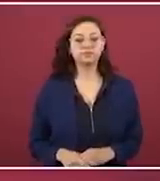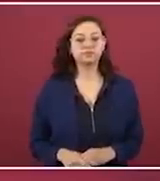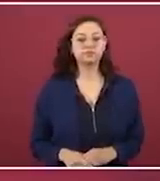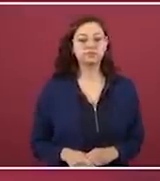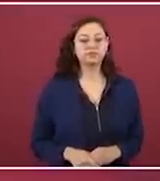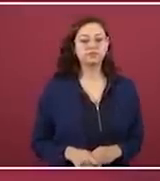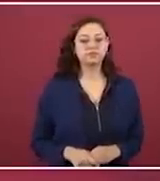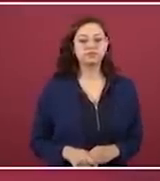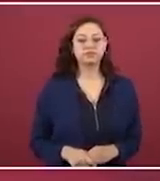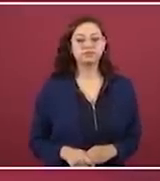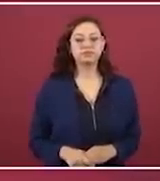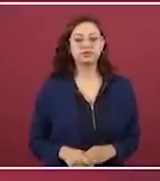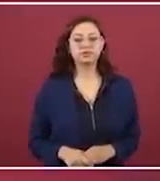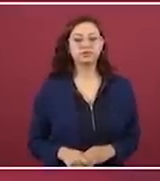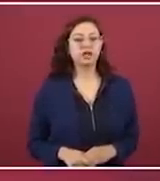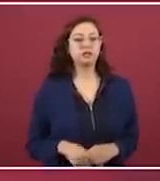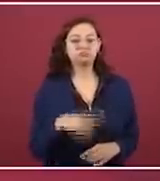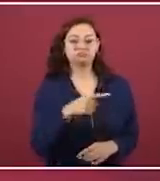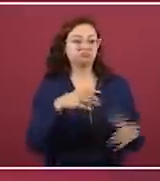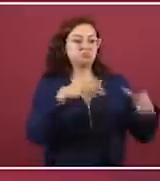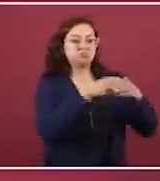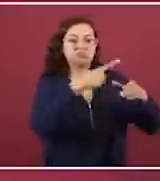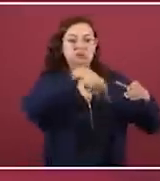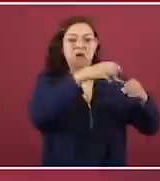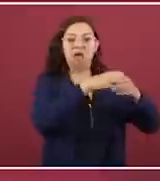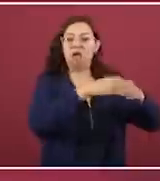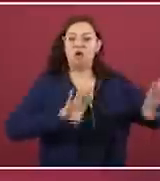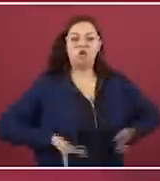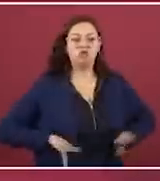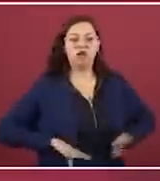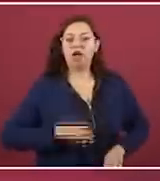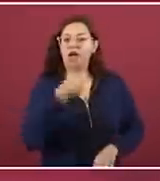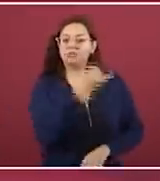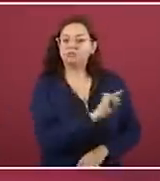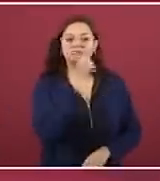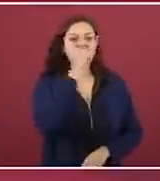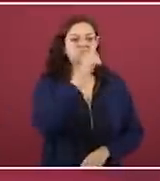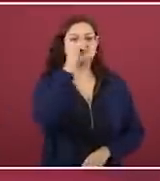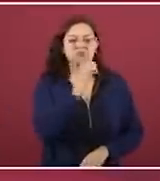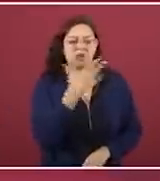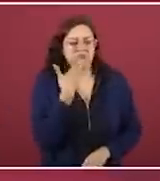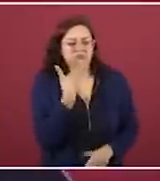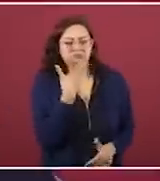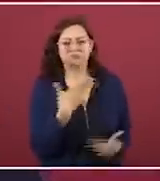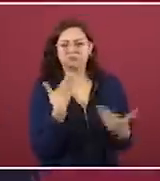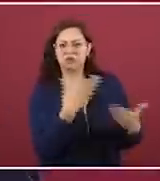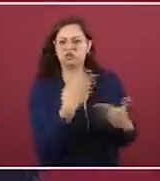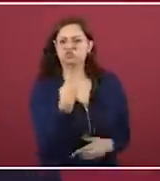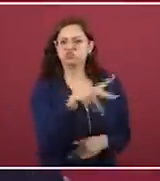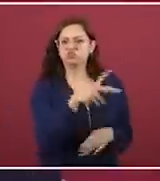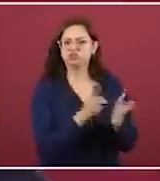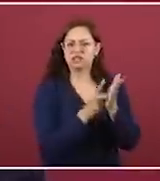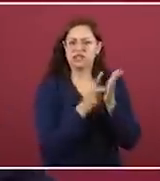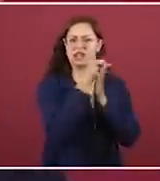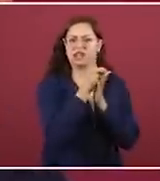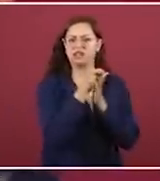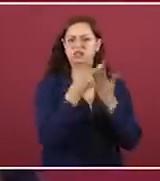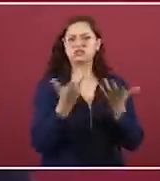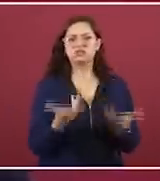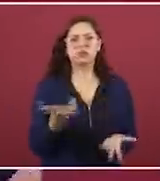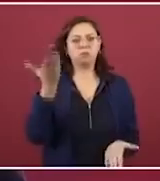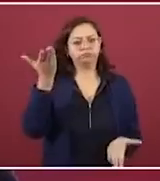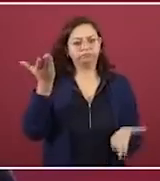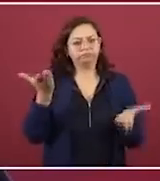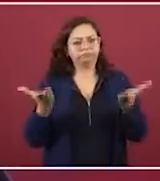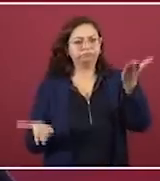siempre ha existido. Además, es legítima. El pensamiento conservador debe de